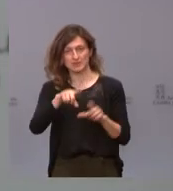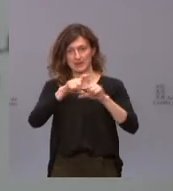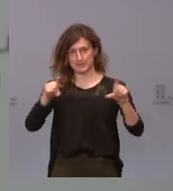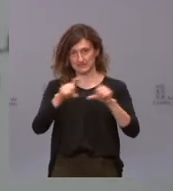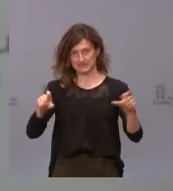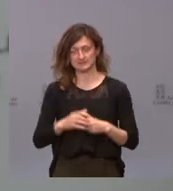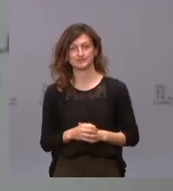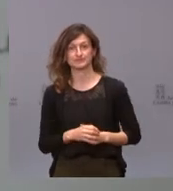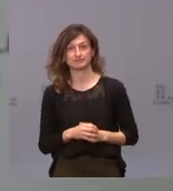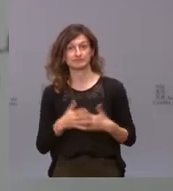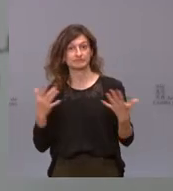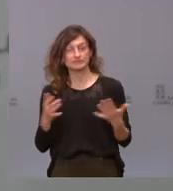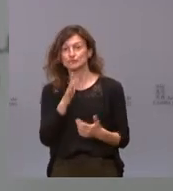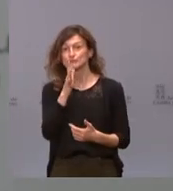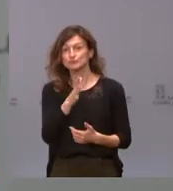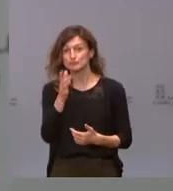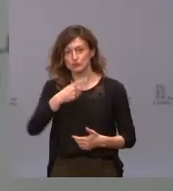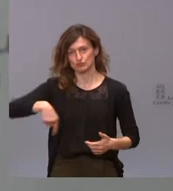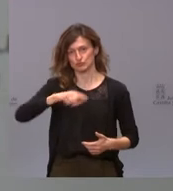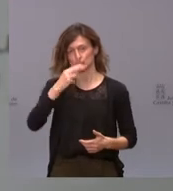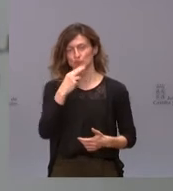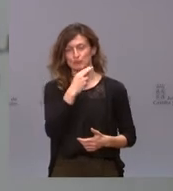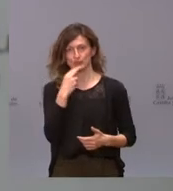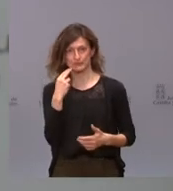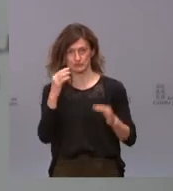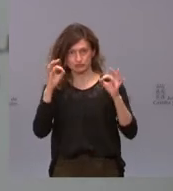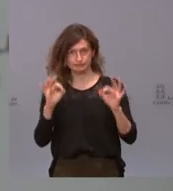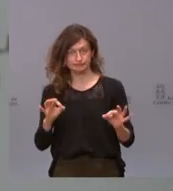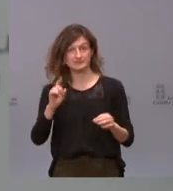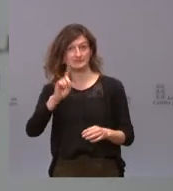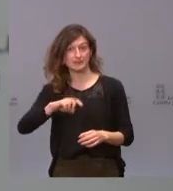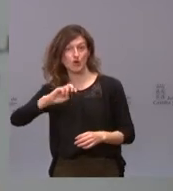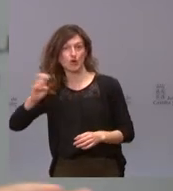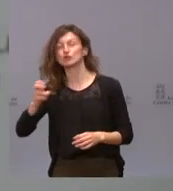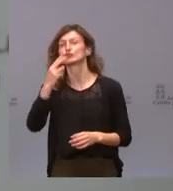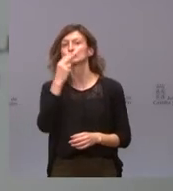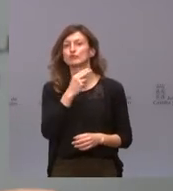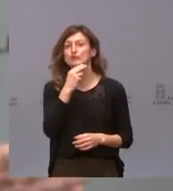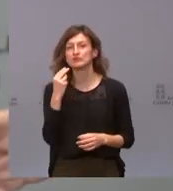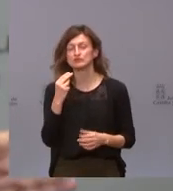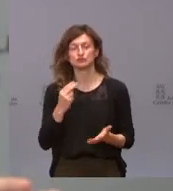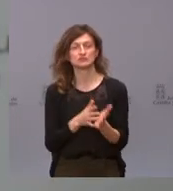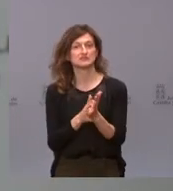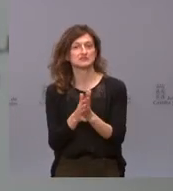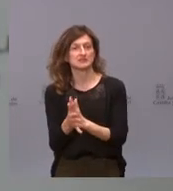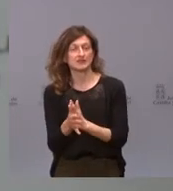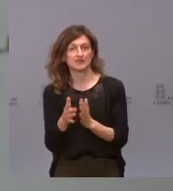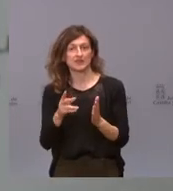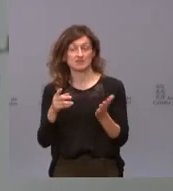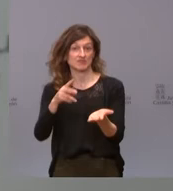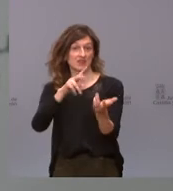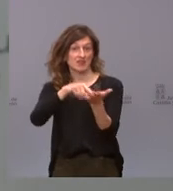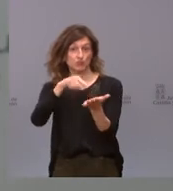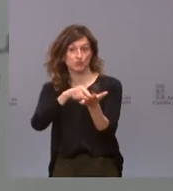es por tanto nuestro compromiso también tenemos otros compromisos no incorporar nuevos impuestos